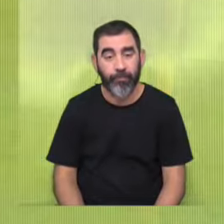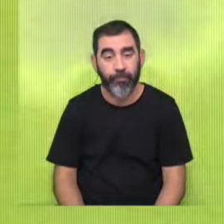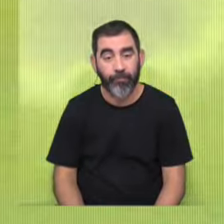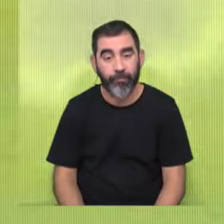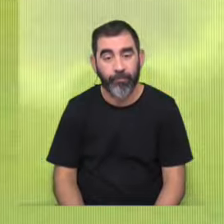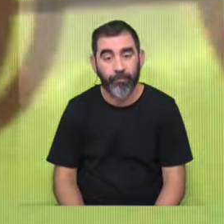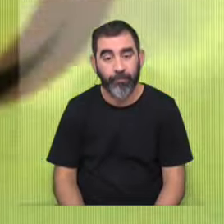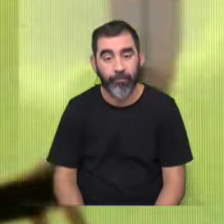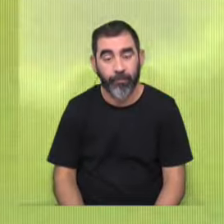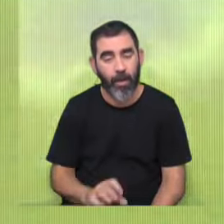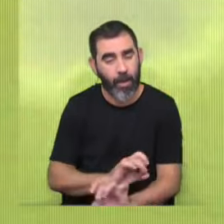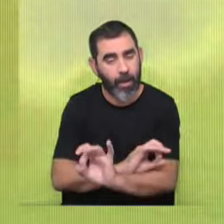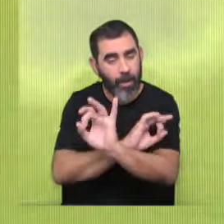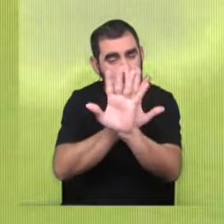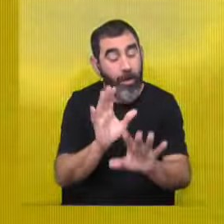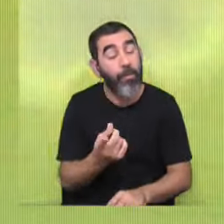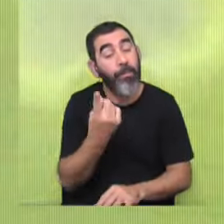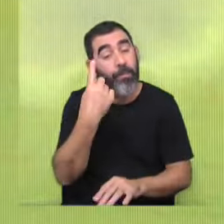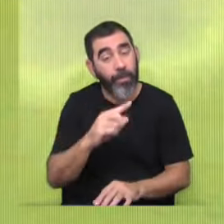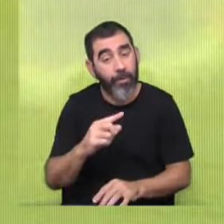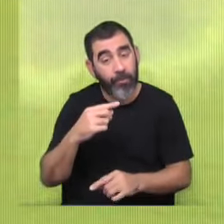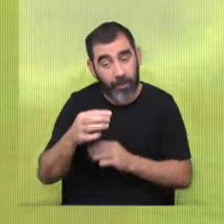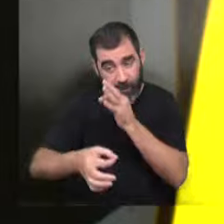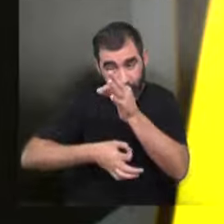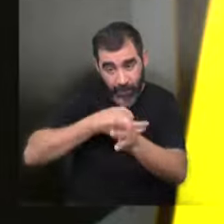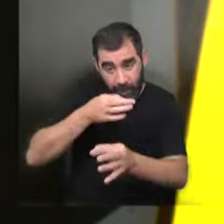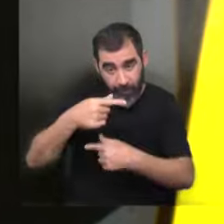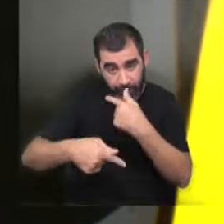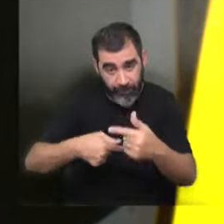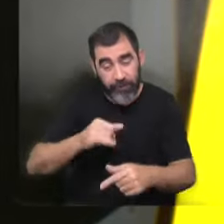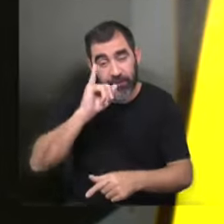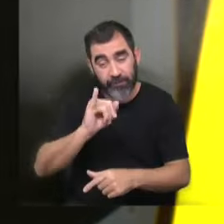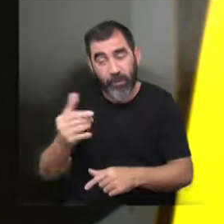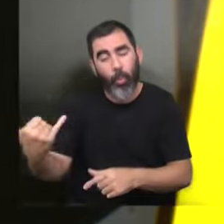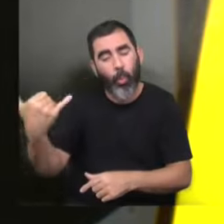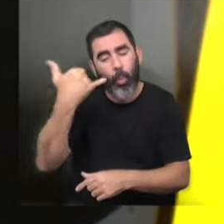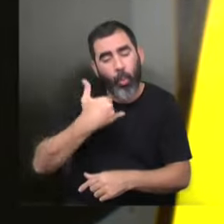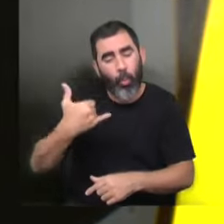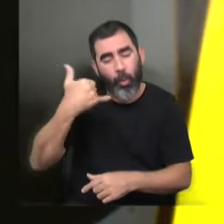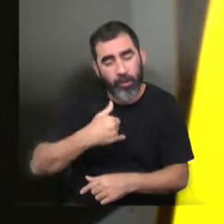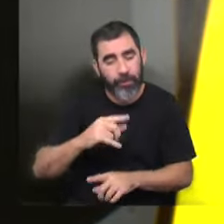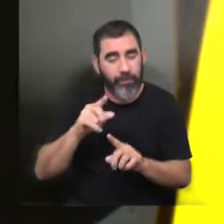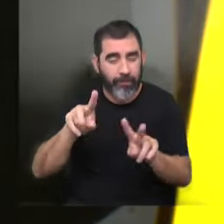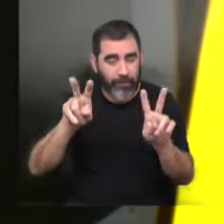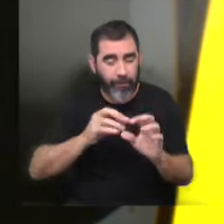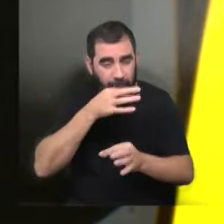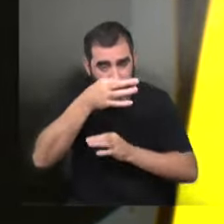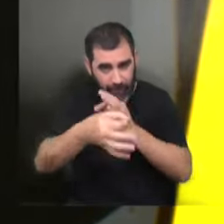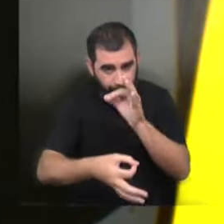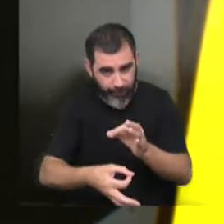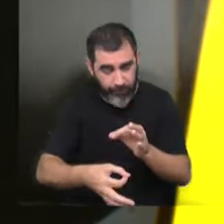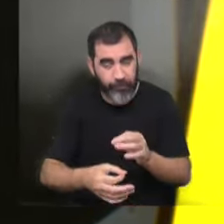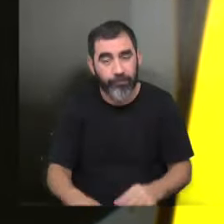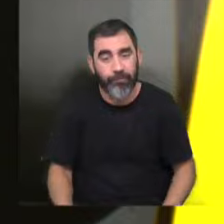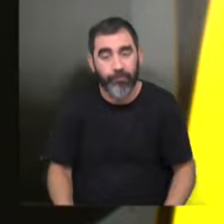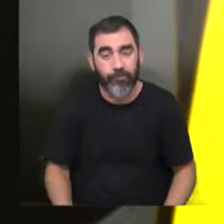Bueno, hasta ahí todo claro, Alexandra, pero siguen las explicaciones. Sí, Pablo nos contaba, bueno, más allá de lo que decía recién, que bueno,